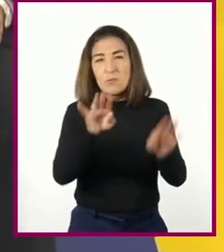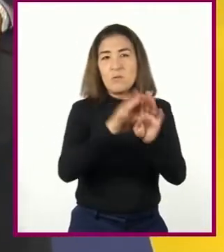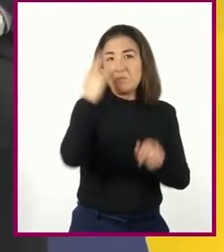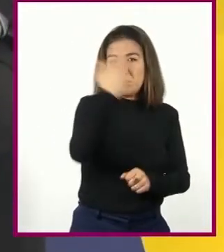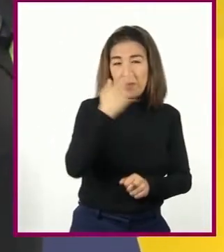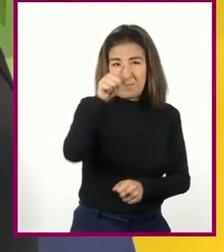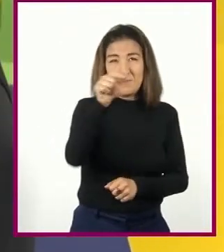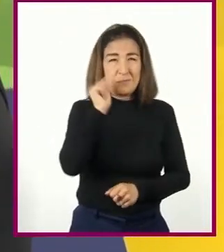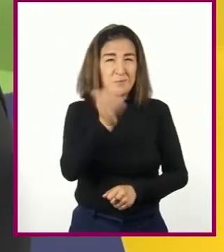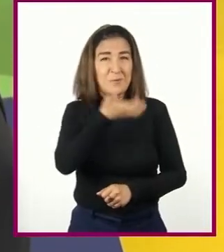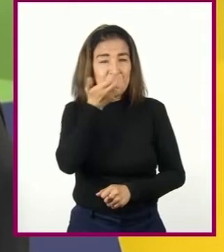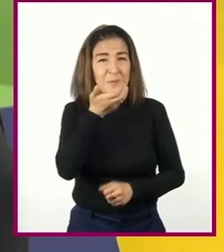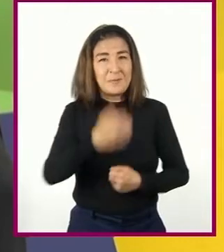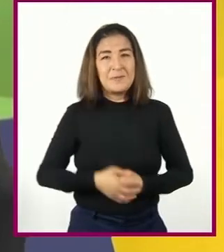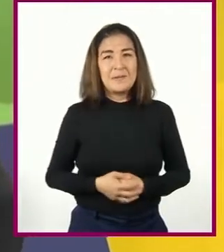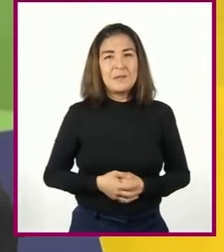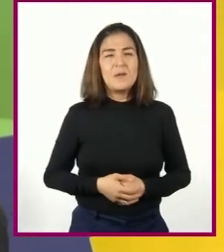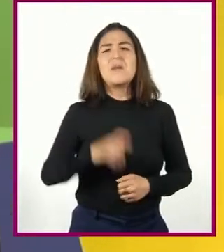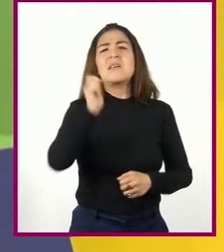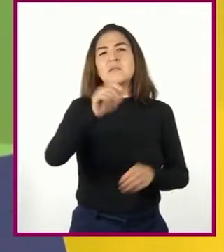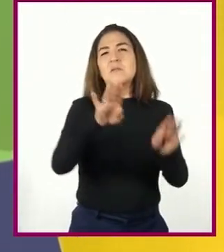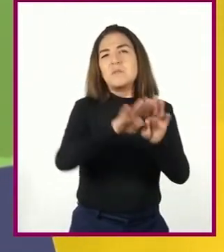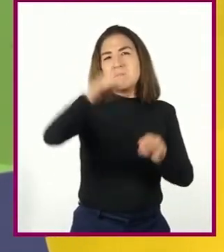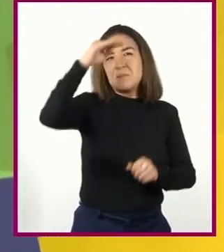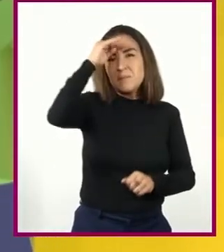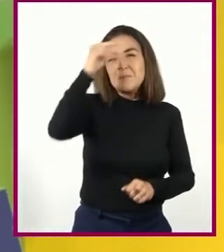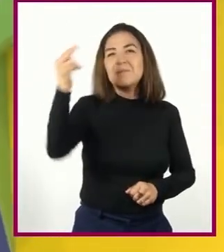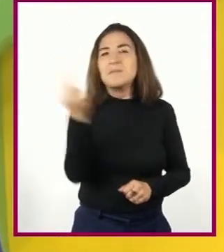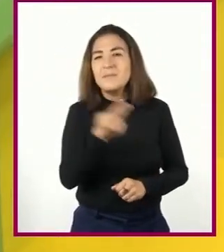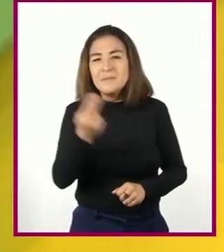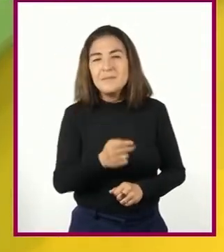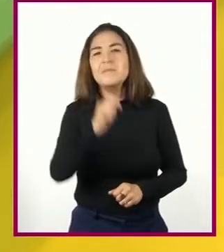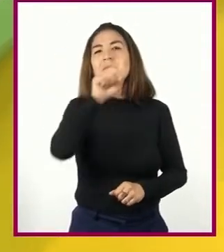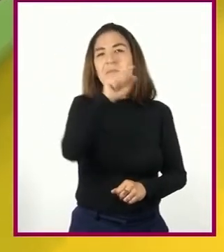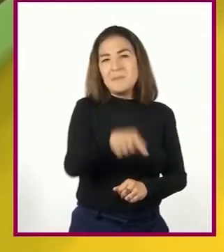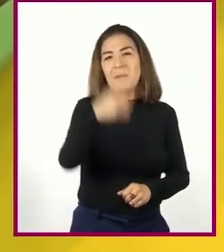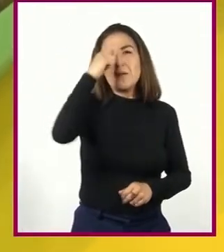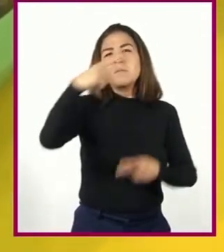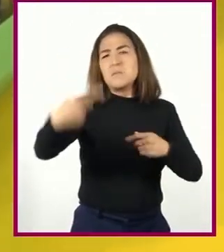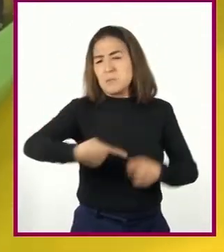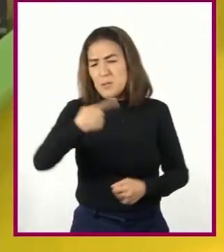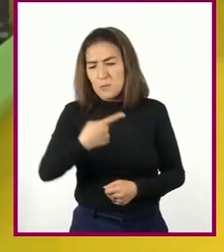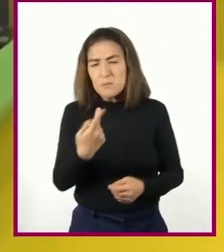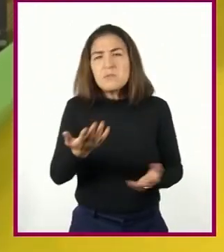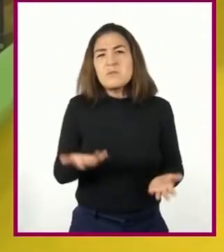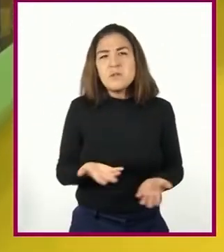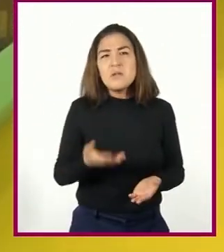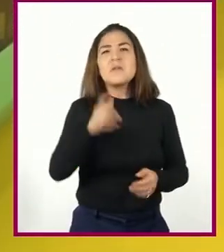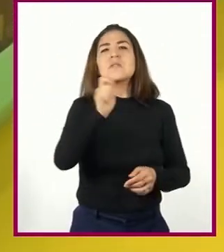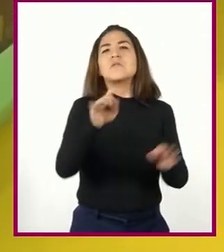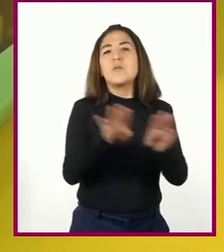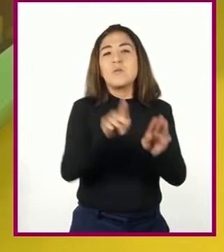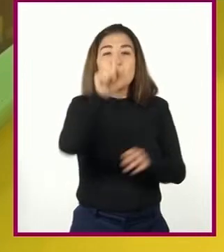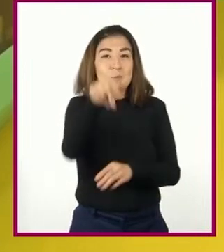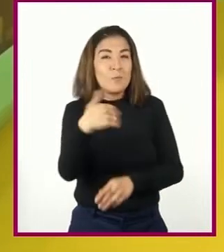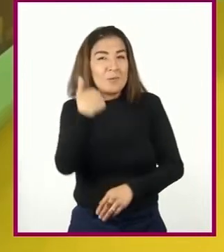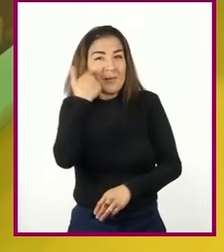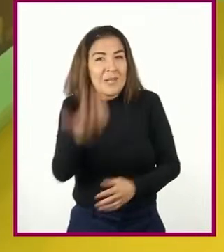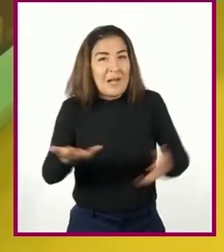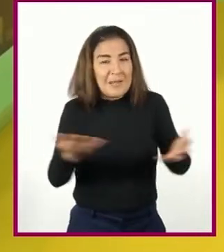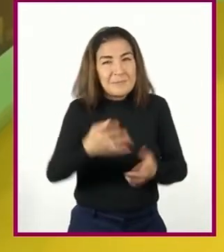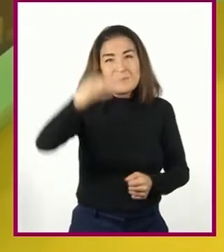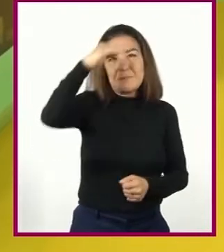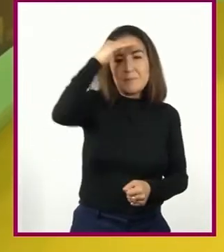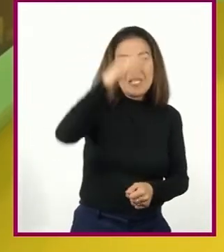libertad? La reflexión es muy necesaria también para cuestionarnos si lo que estamos deseando, pensando